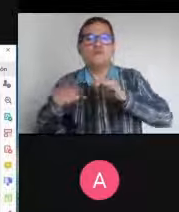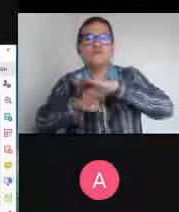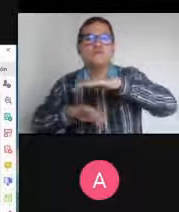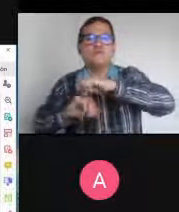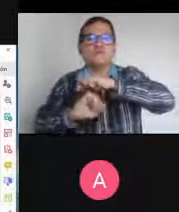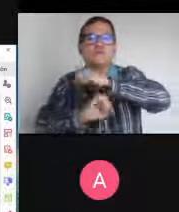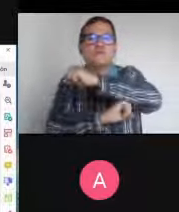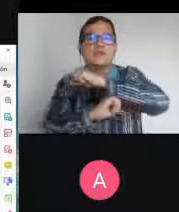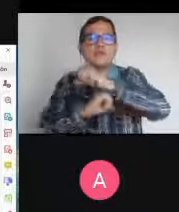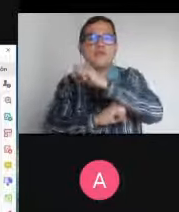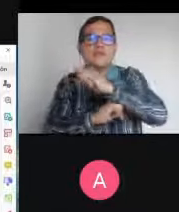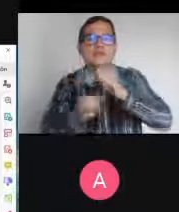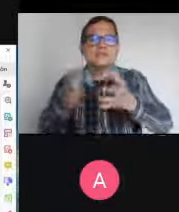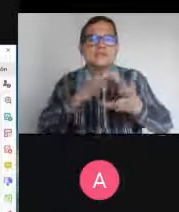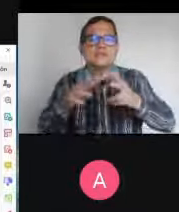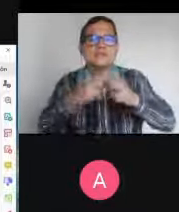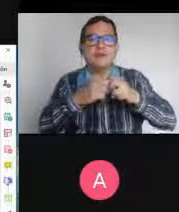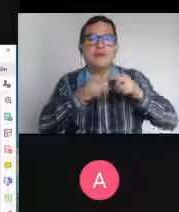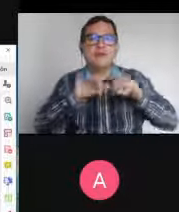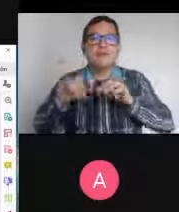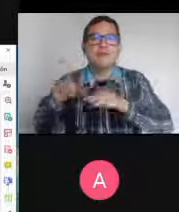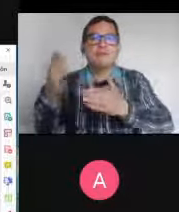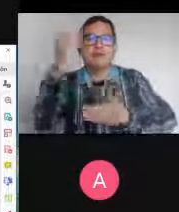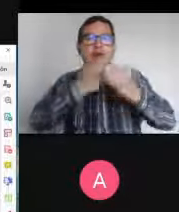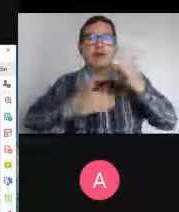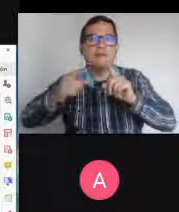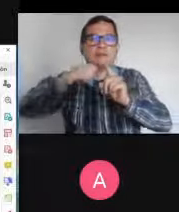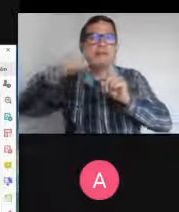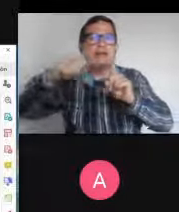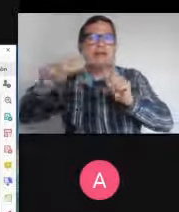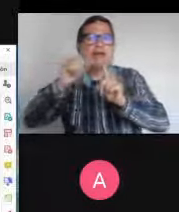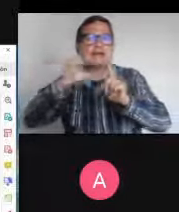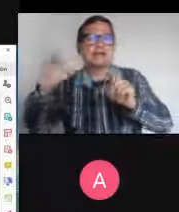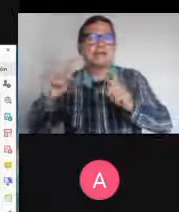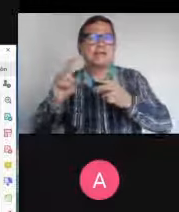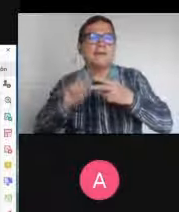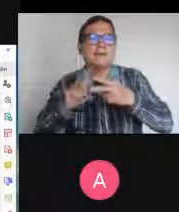parte o el segundo montaje pues es la aplicación del transistor BJT.